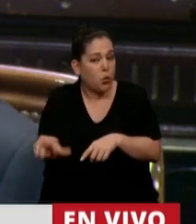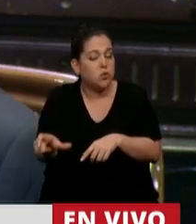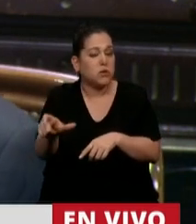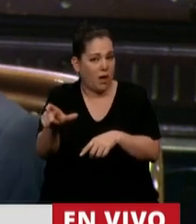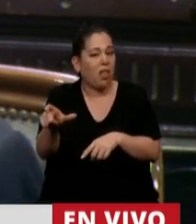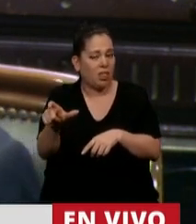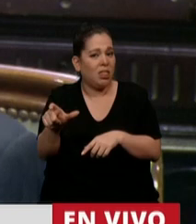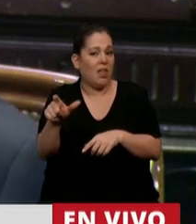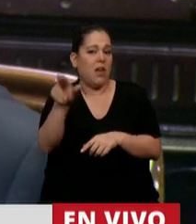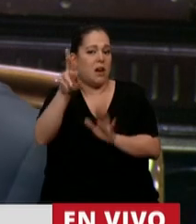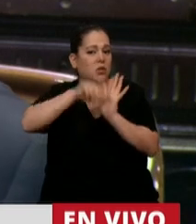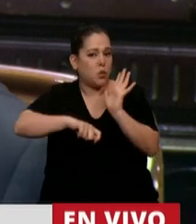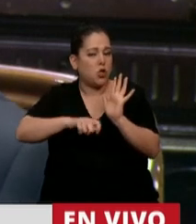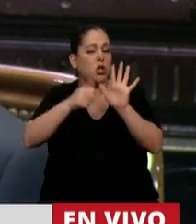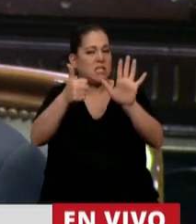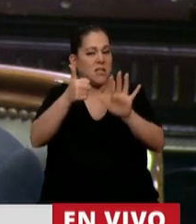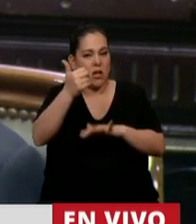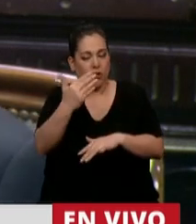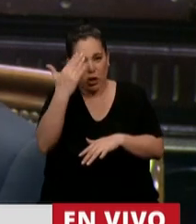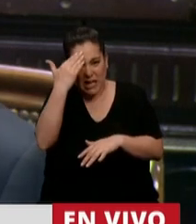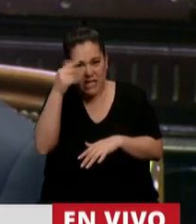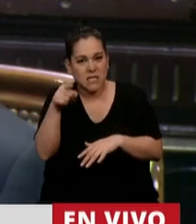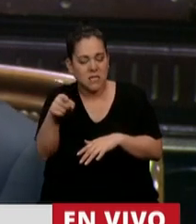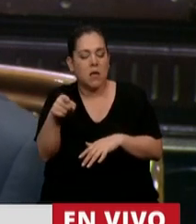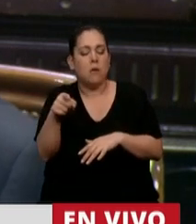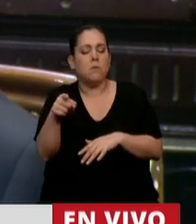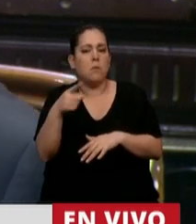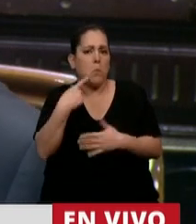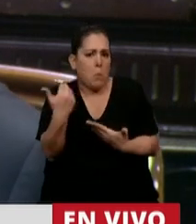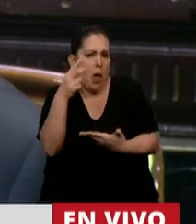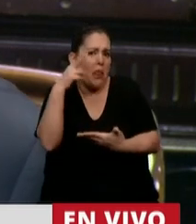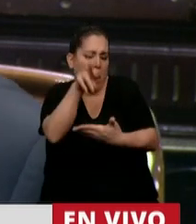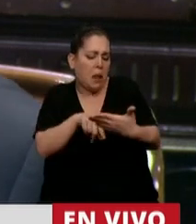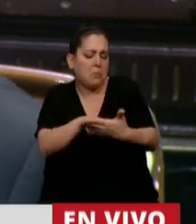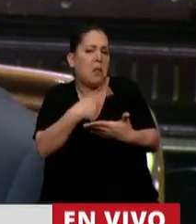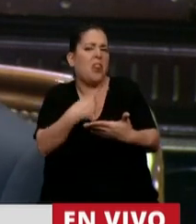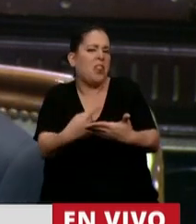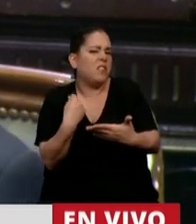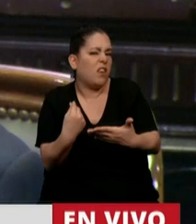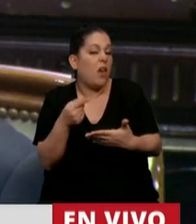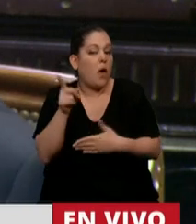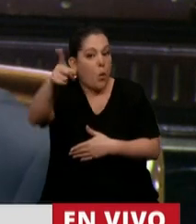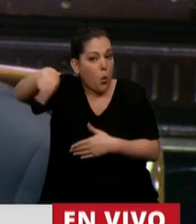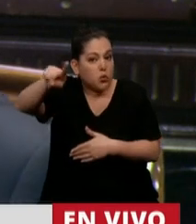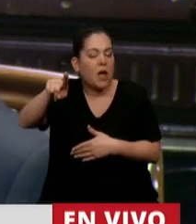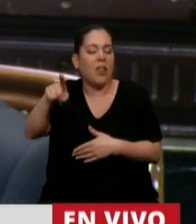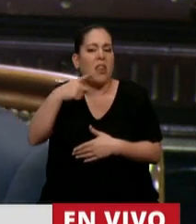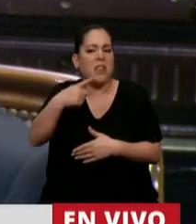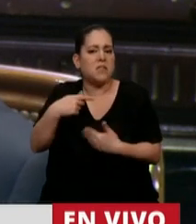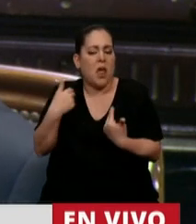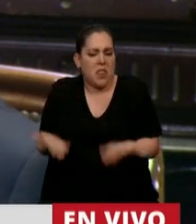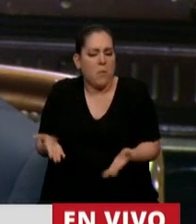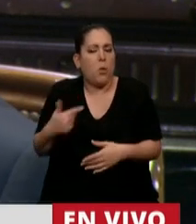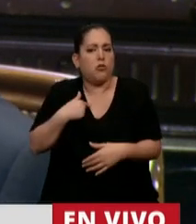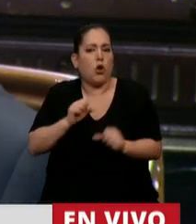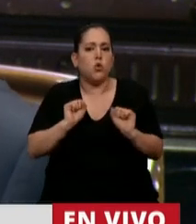la resolución 615, en cuyos considerandos puede leerse con toda claridad que usted disponía suspender